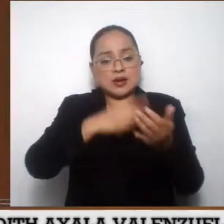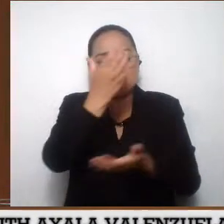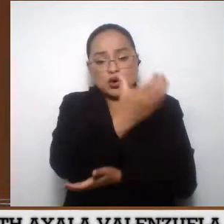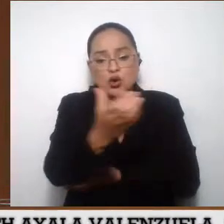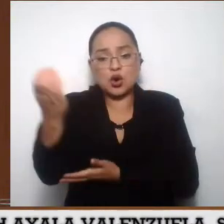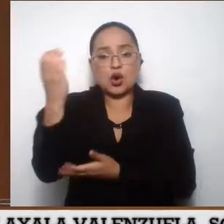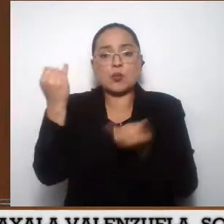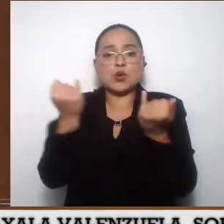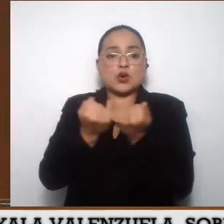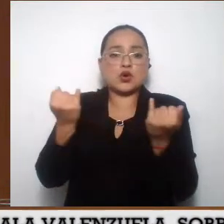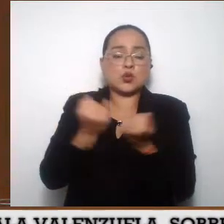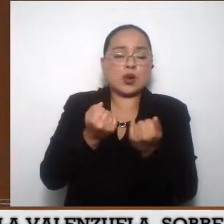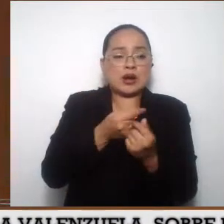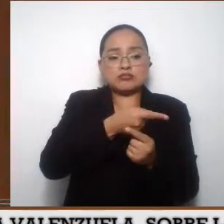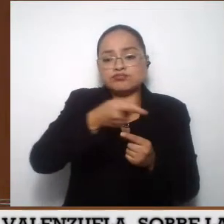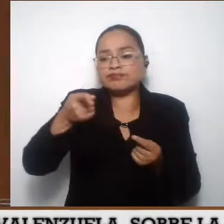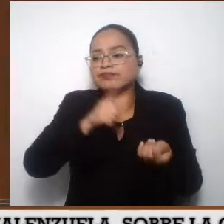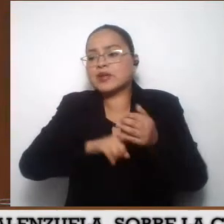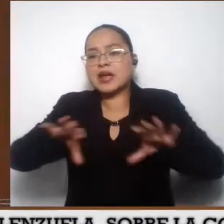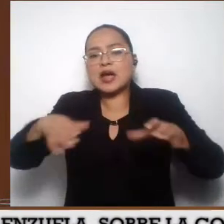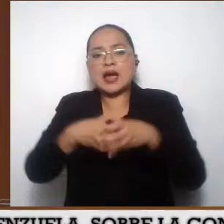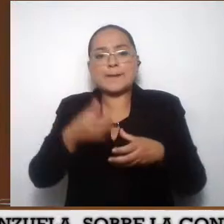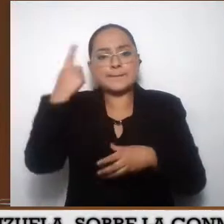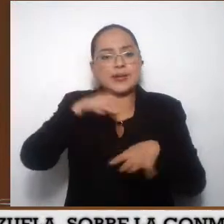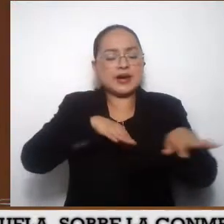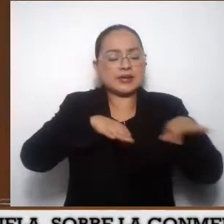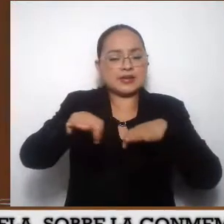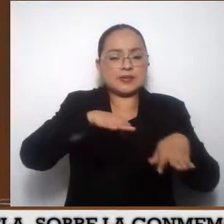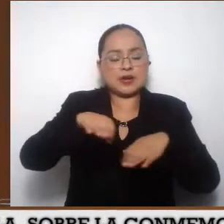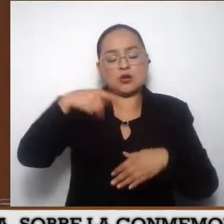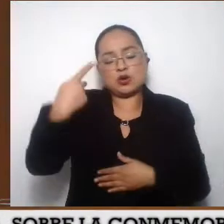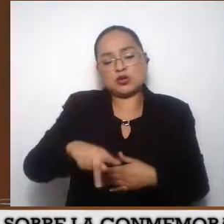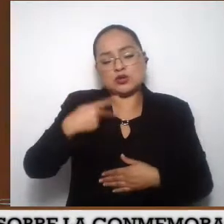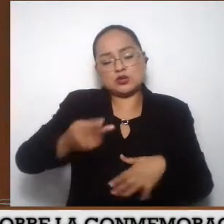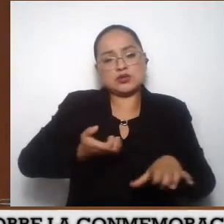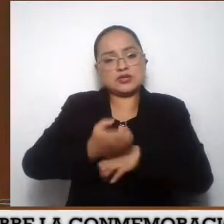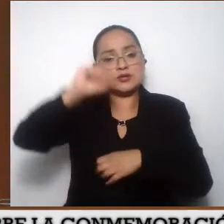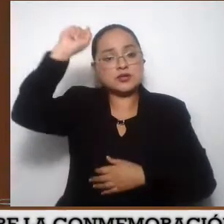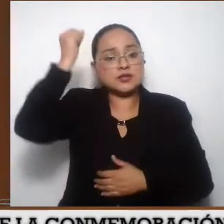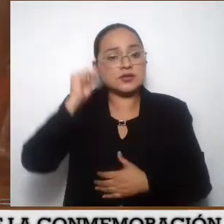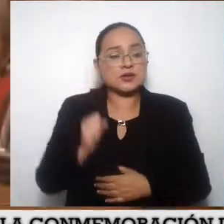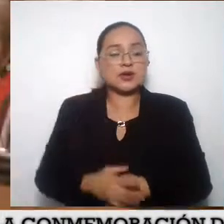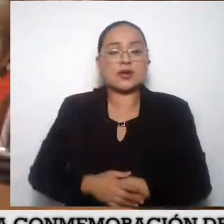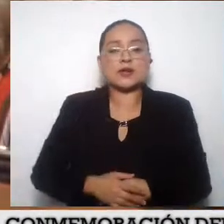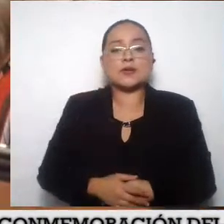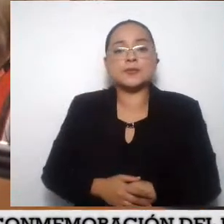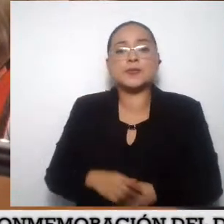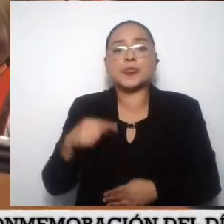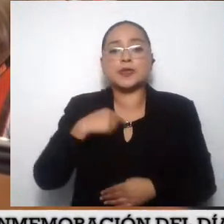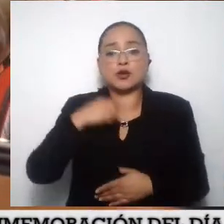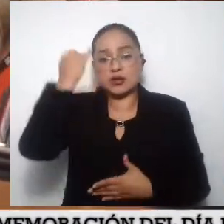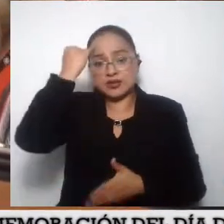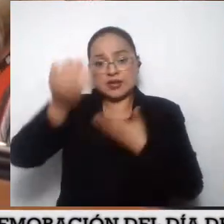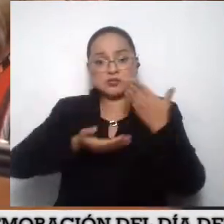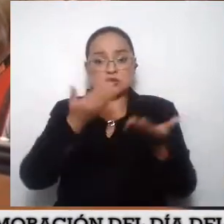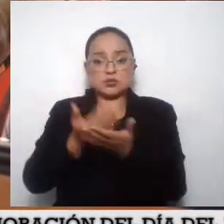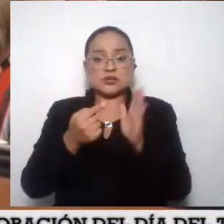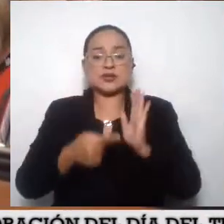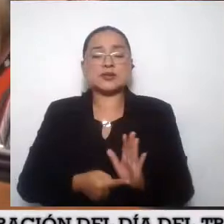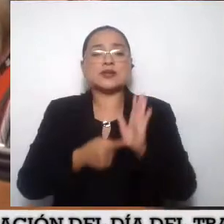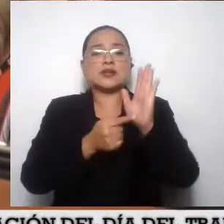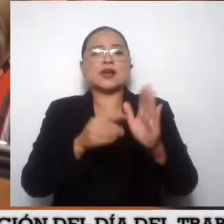Jornal Agrícola para el Estado de Sinaloa. Debo decir que presento estas iniciativas porque